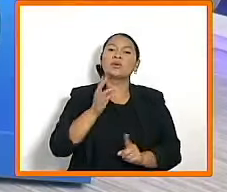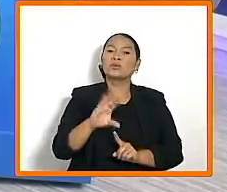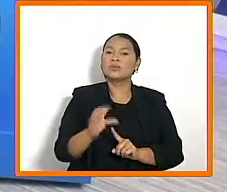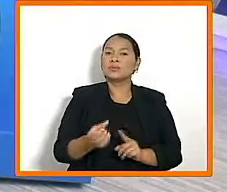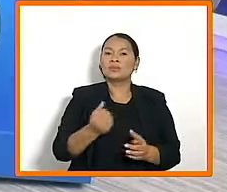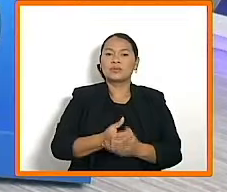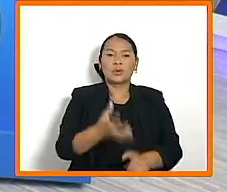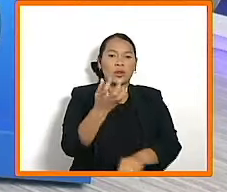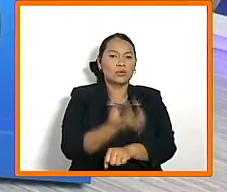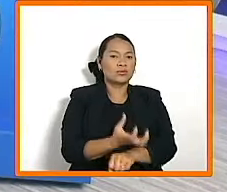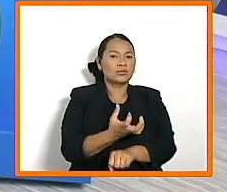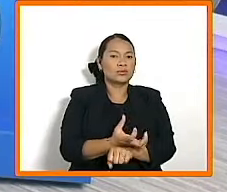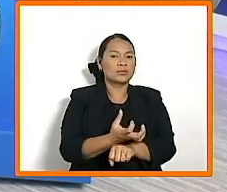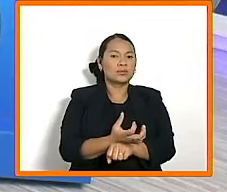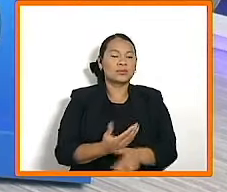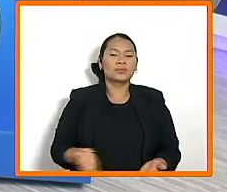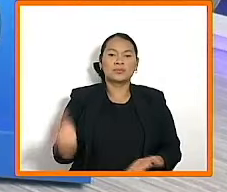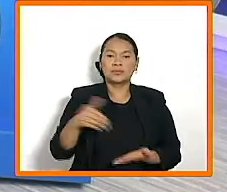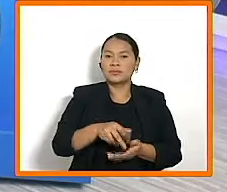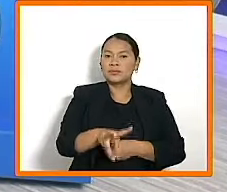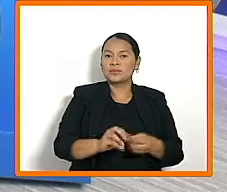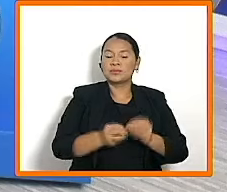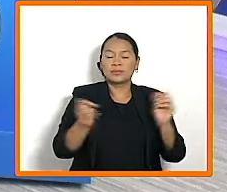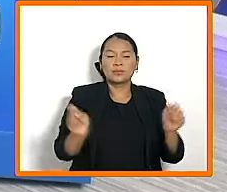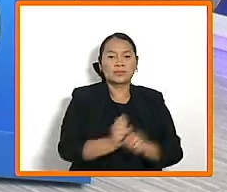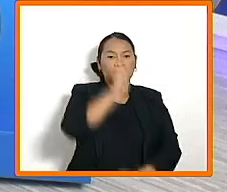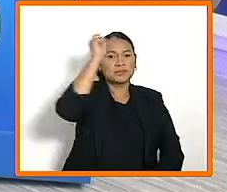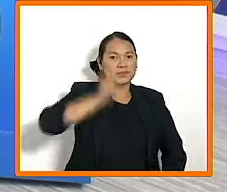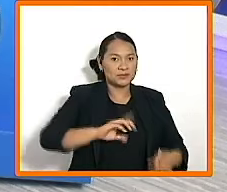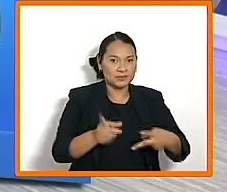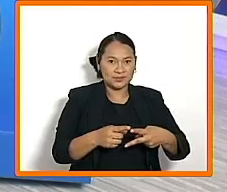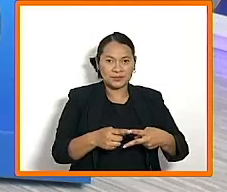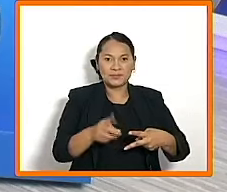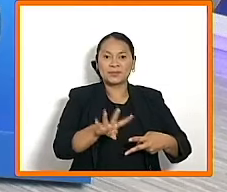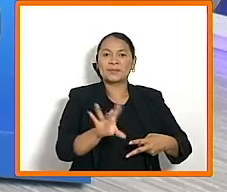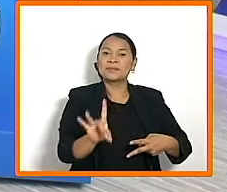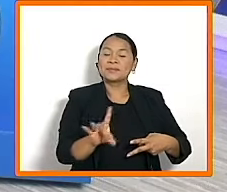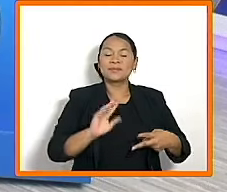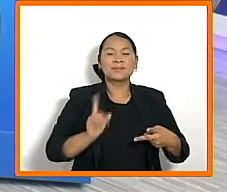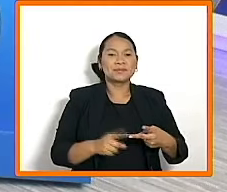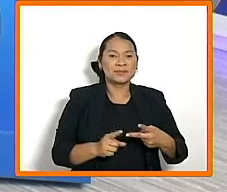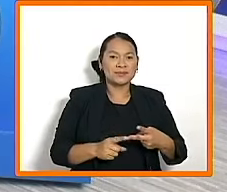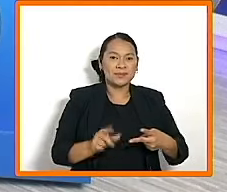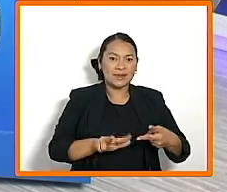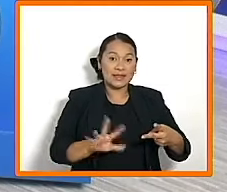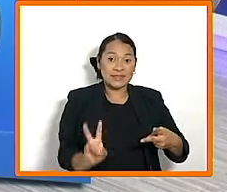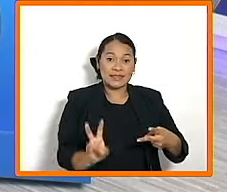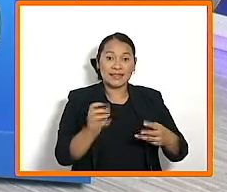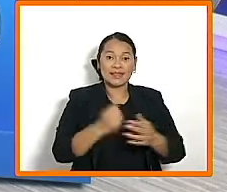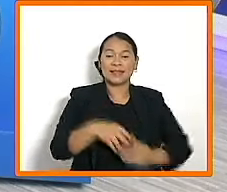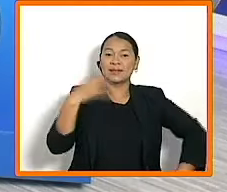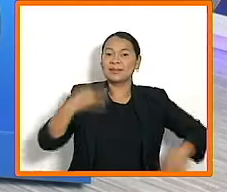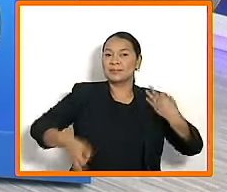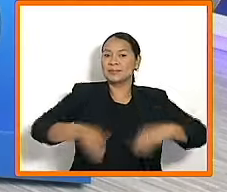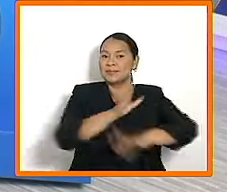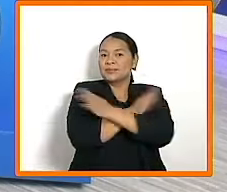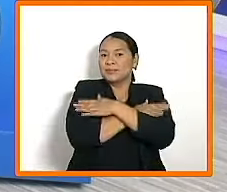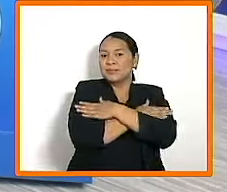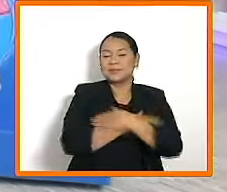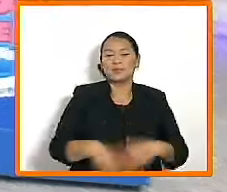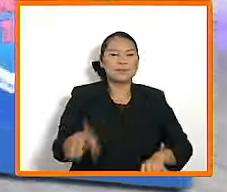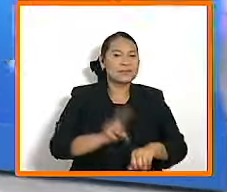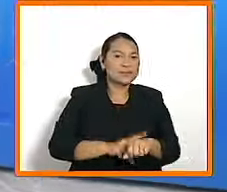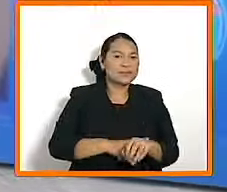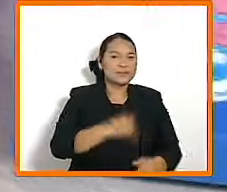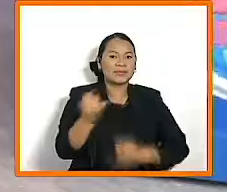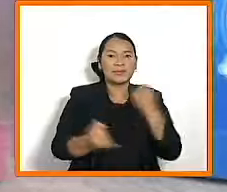turunc con mucho gusto repito en posición 1 48 en posición 2 37 Felicidades llegó el momento de